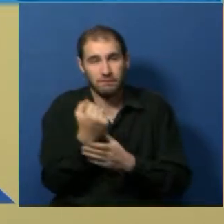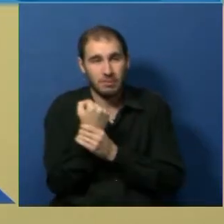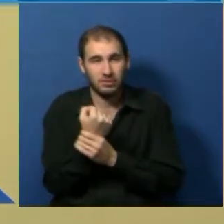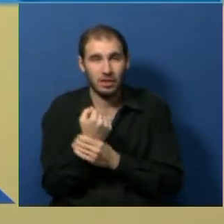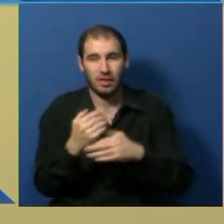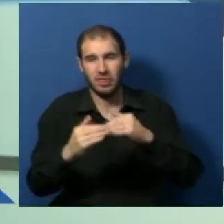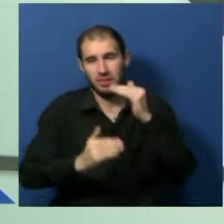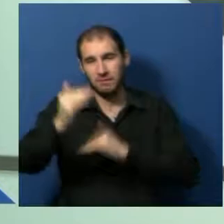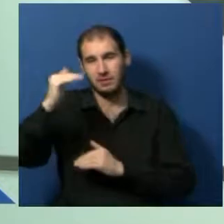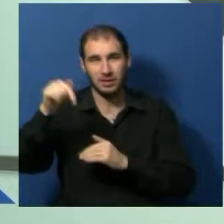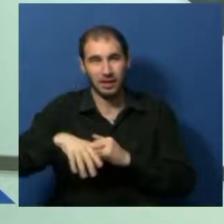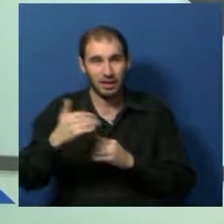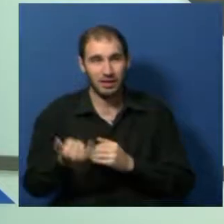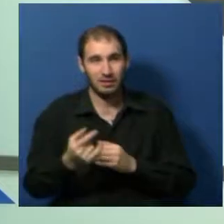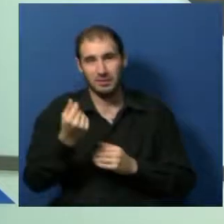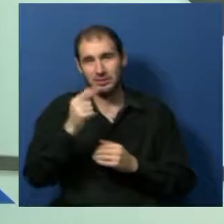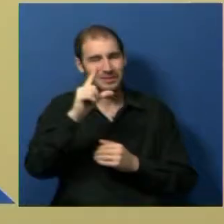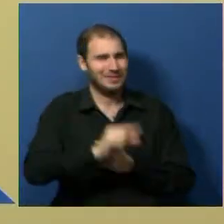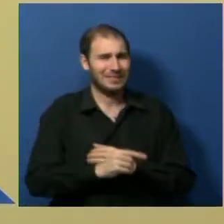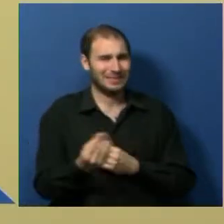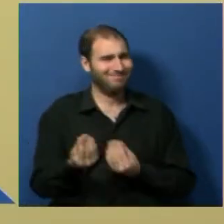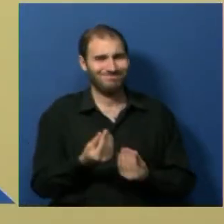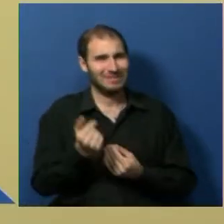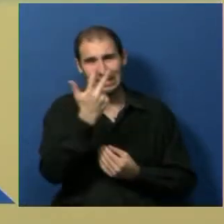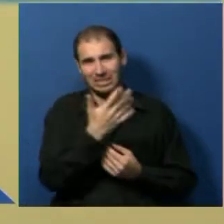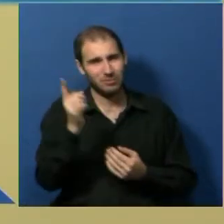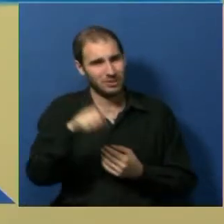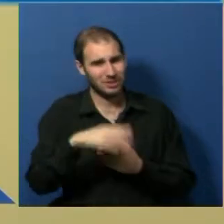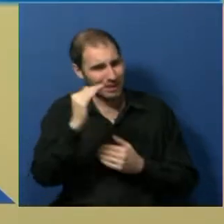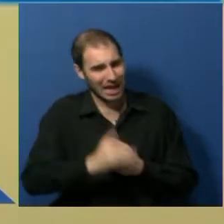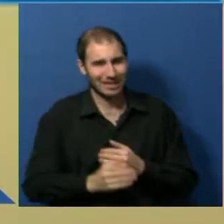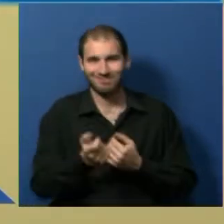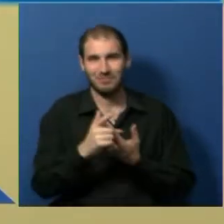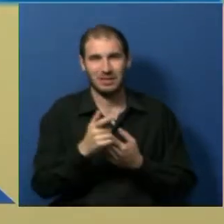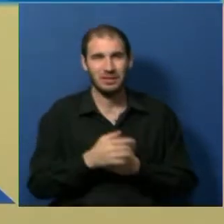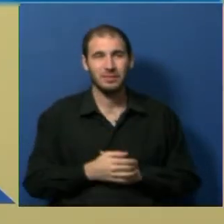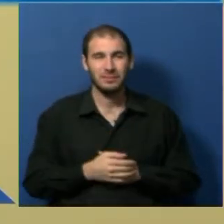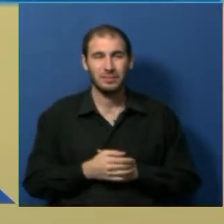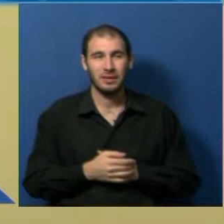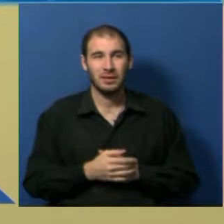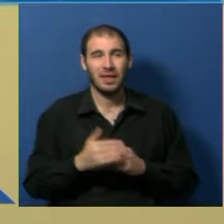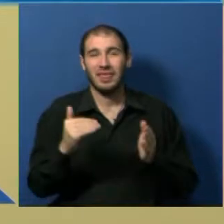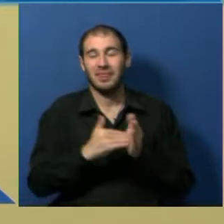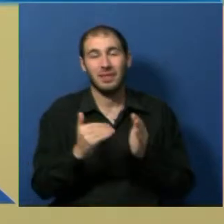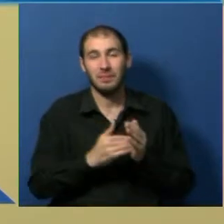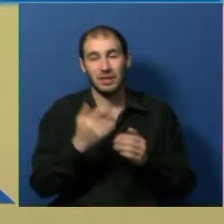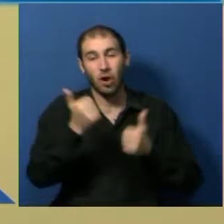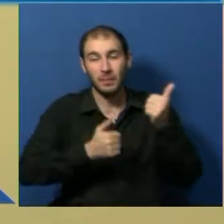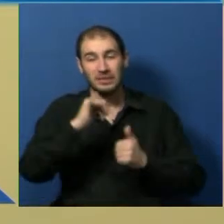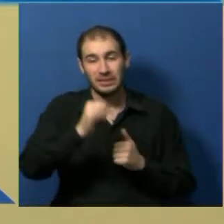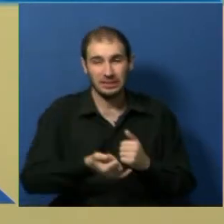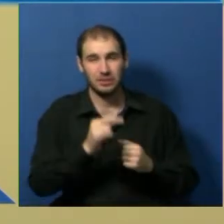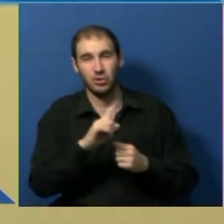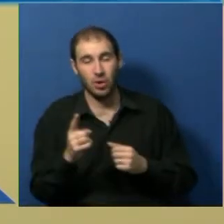mucha diferencia con las que están... Exactamente, no ahí difícilmente baje el 35%. ¿sí? Por lo tanto, que baje mucho depende de que haya competencia o no.